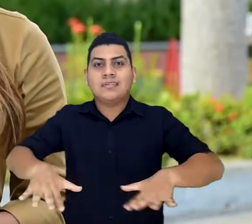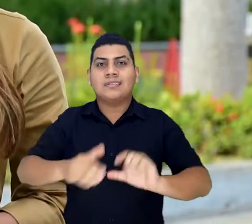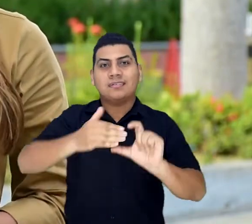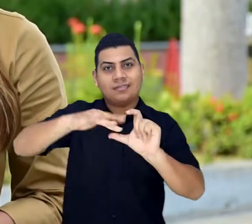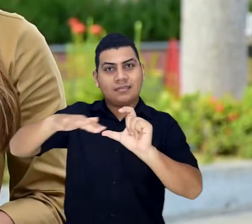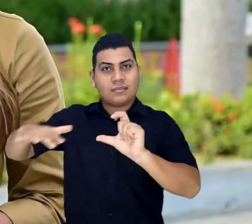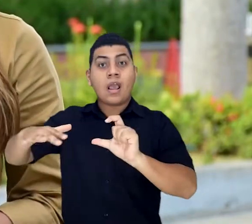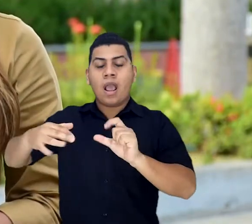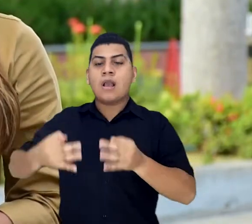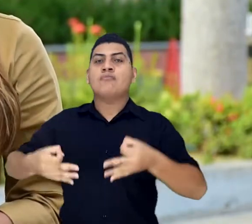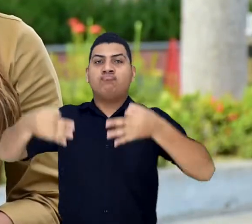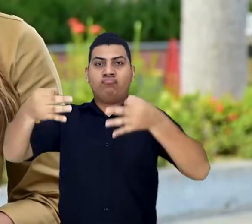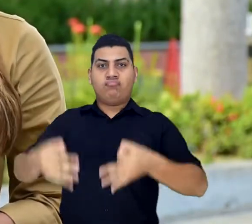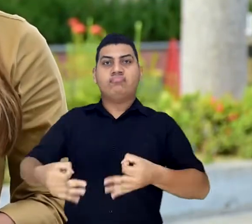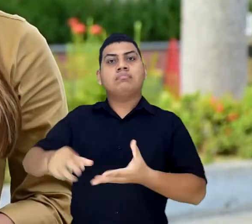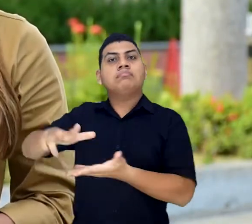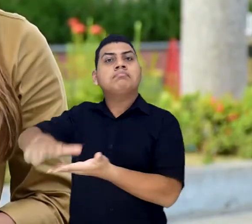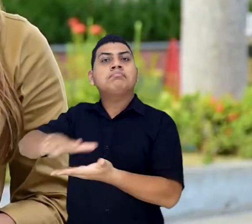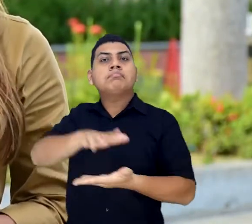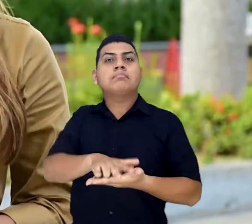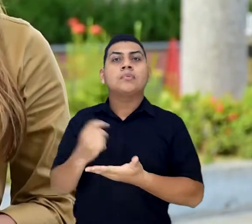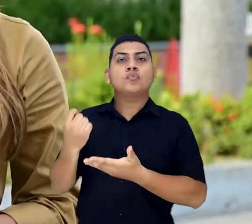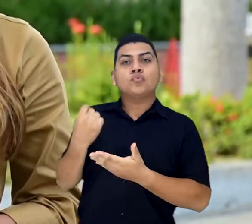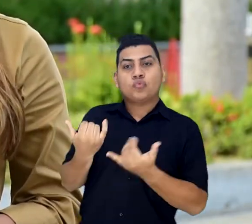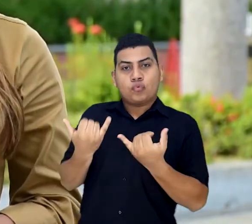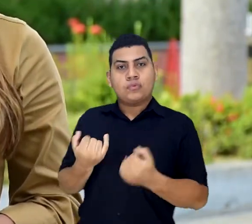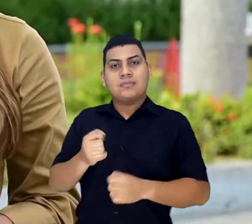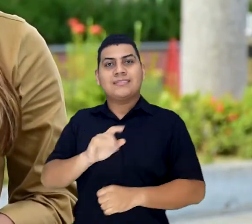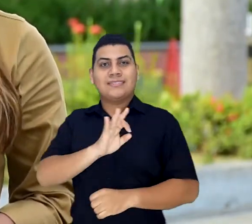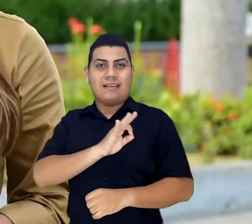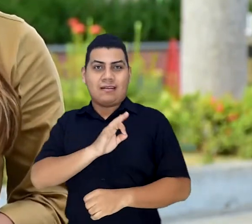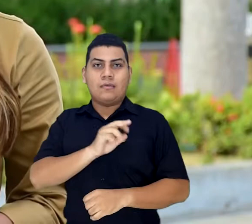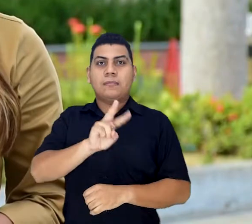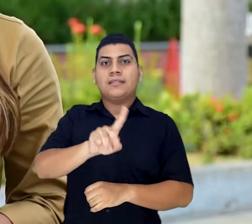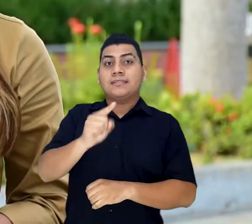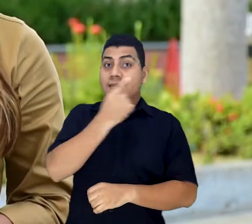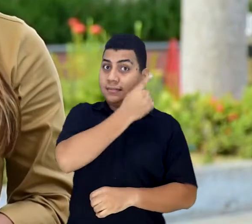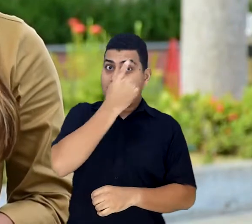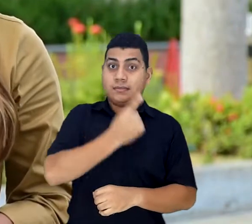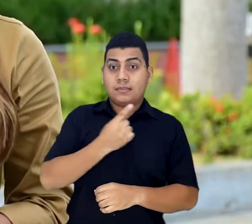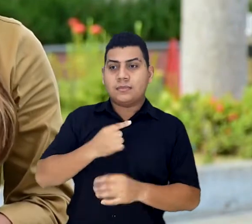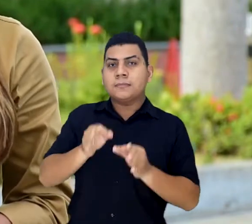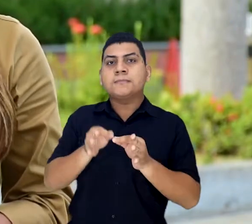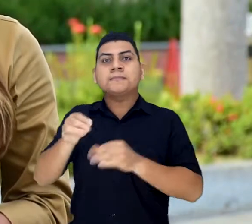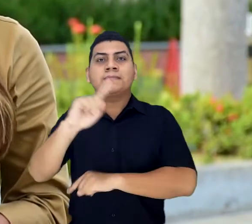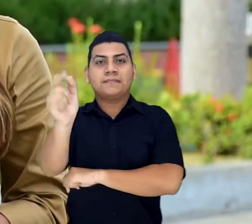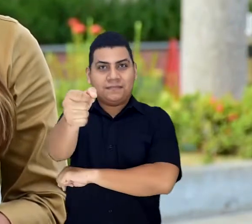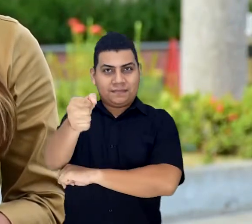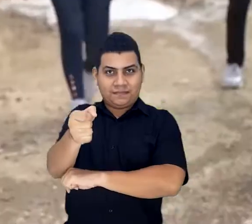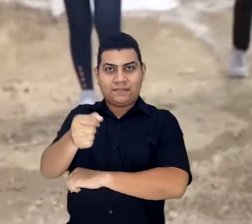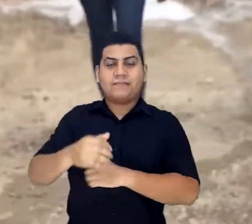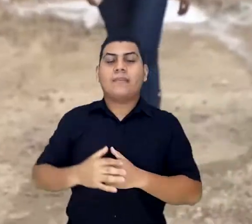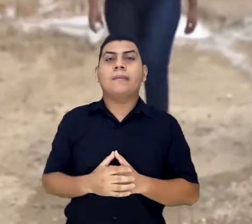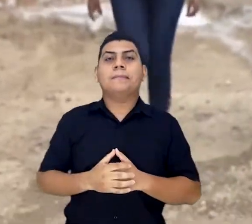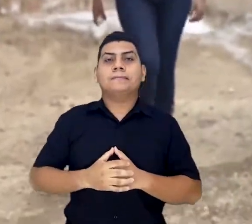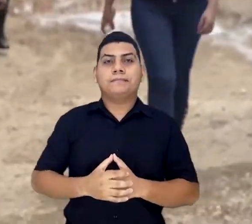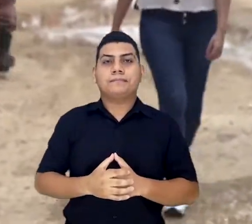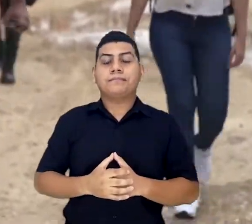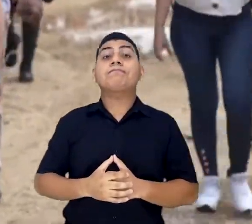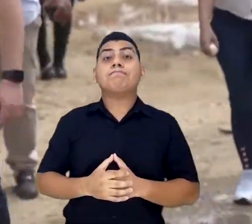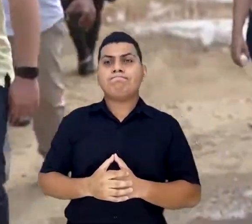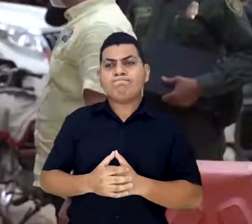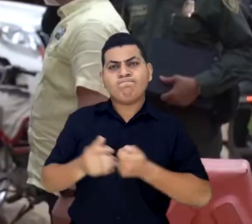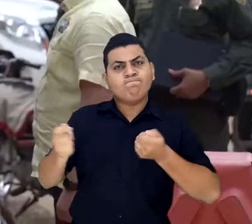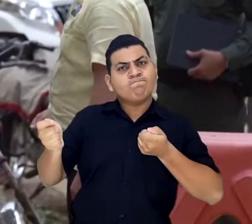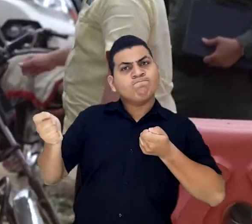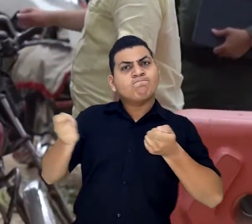los resultados del Consejo de Seguridad realizado en la mañana de este sábado 26 de septiembre en el municipio de San Onofre. Las